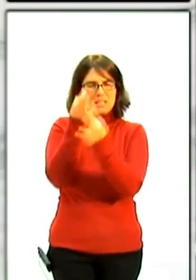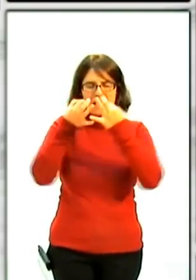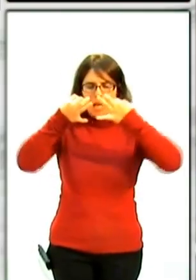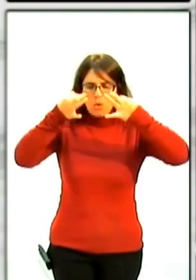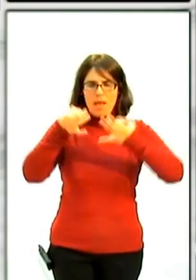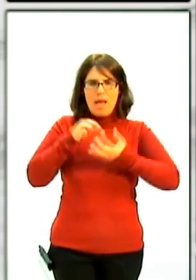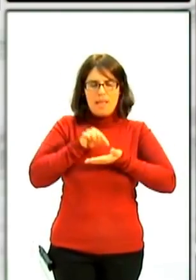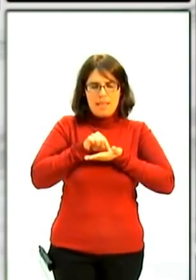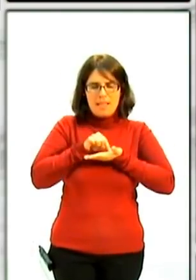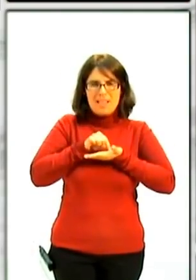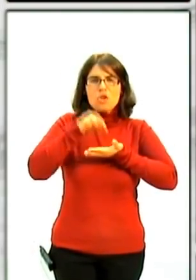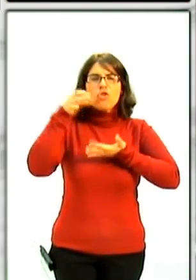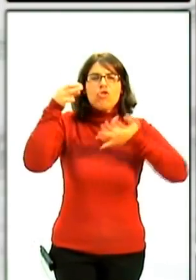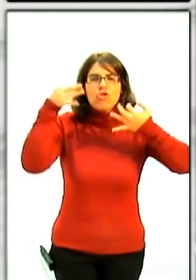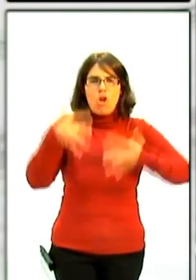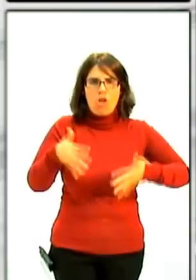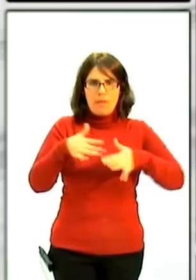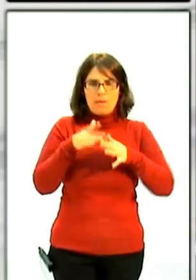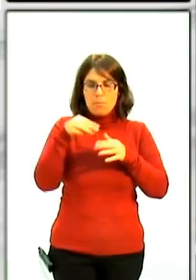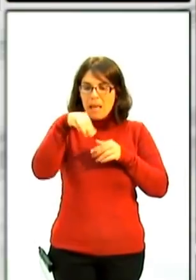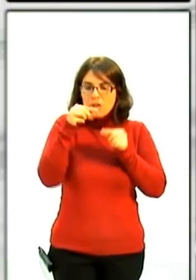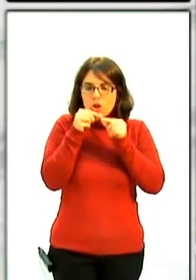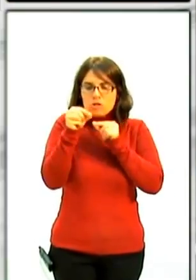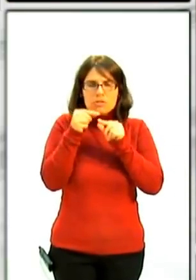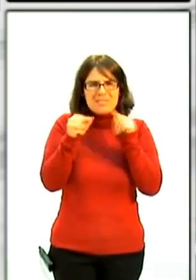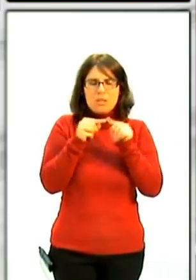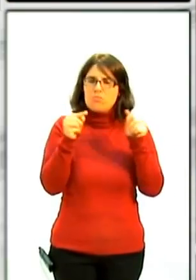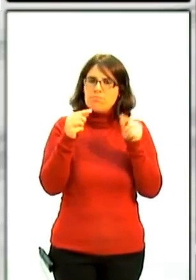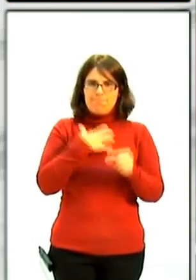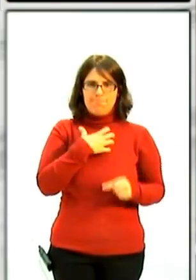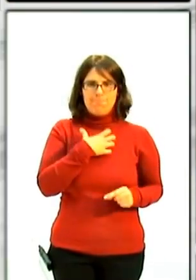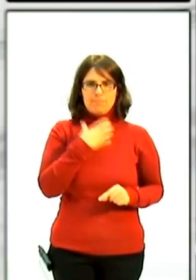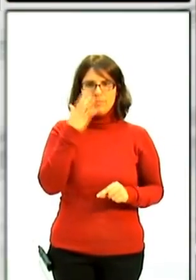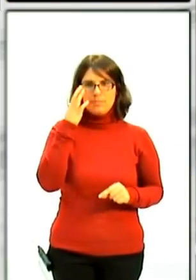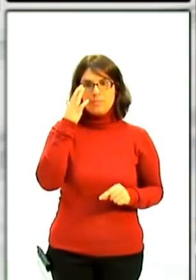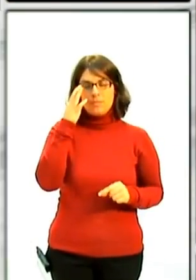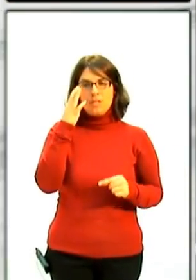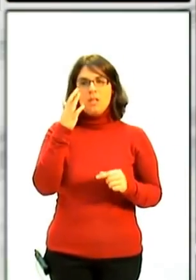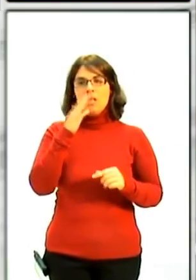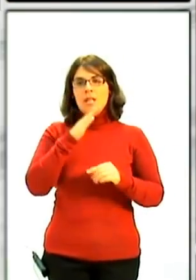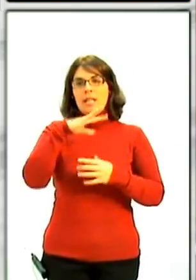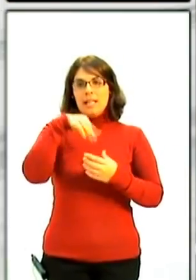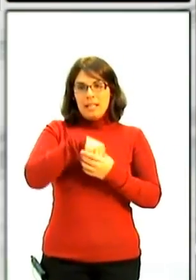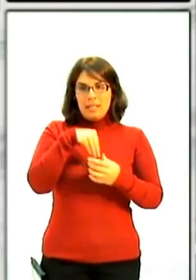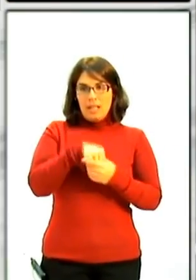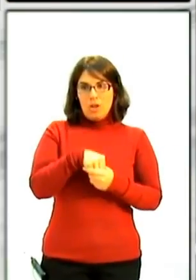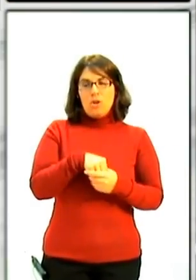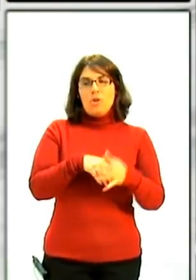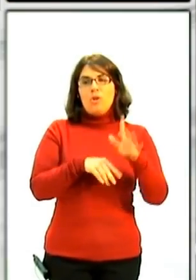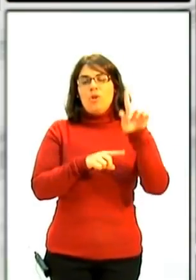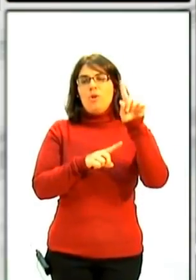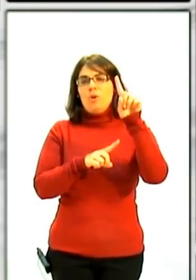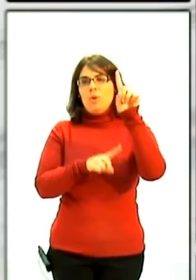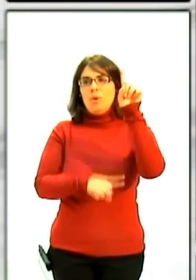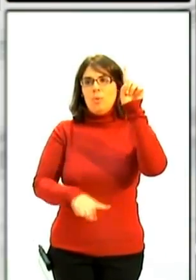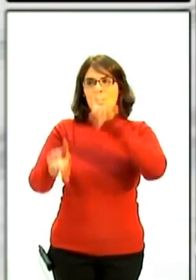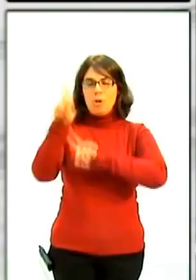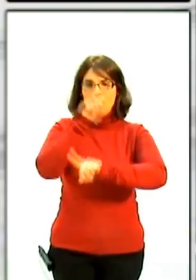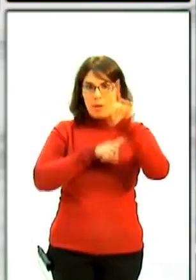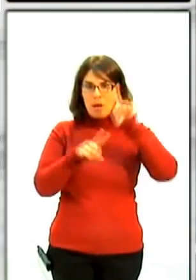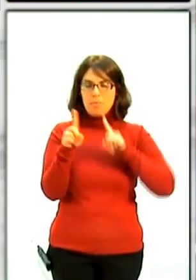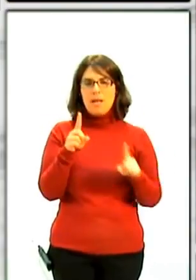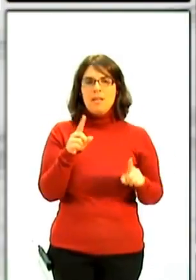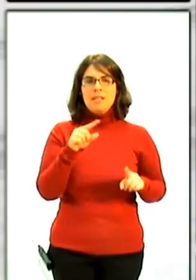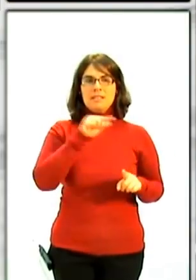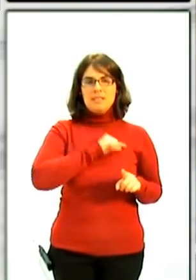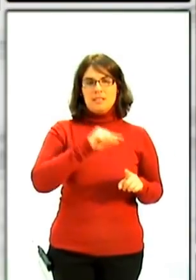estás. Por último, en interiores, el problema es que, bueno, la sensación